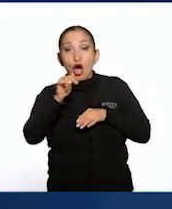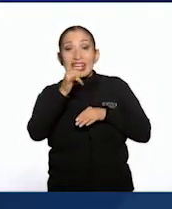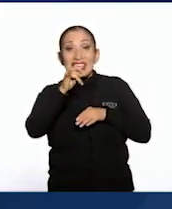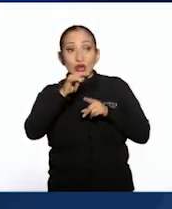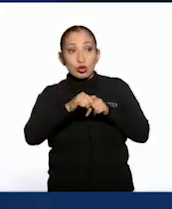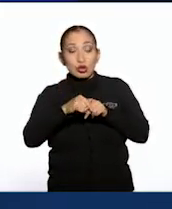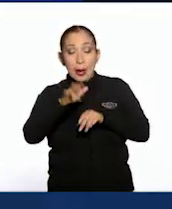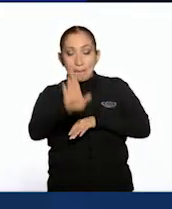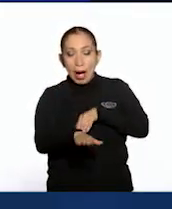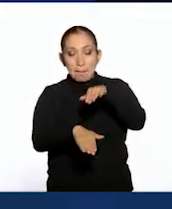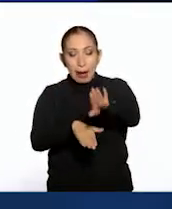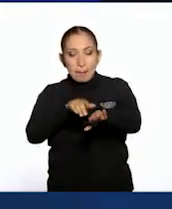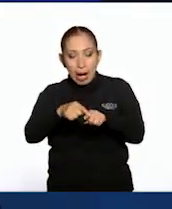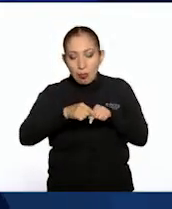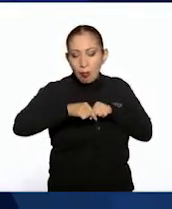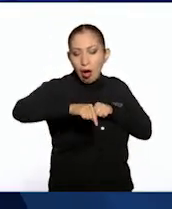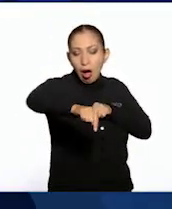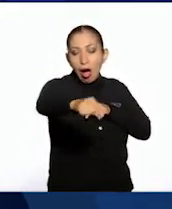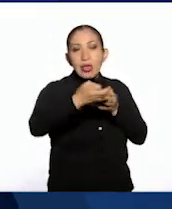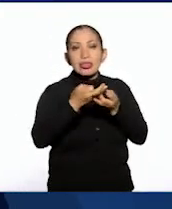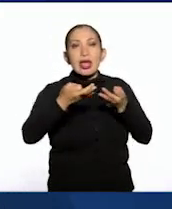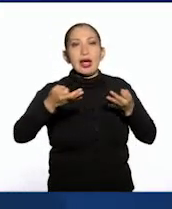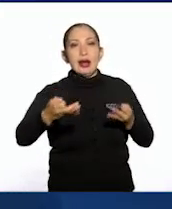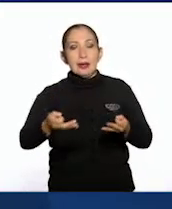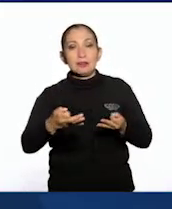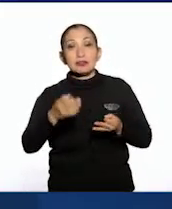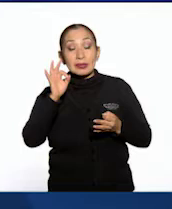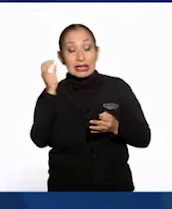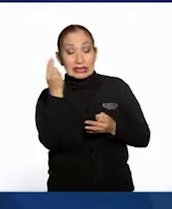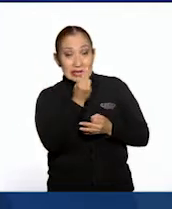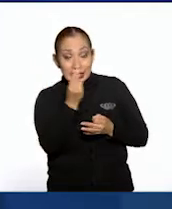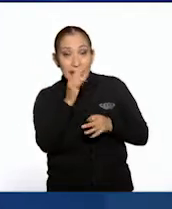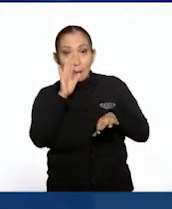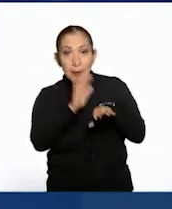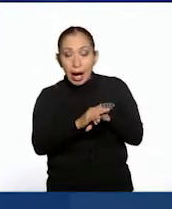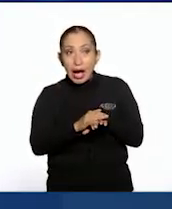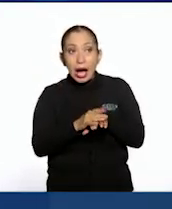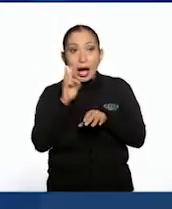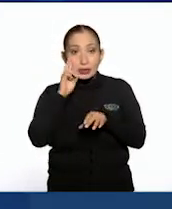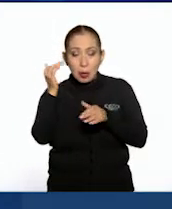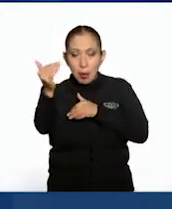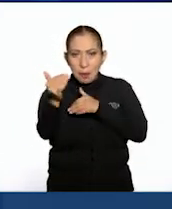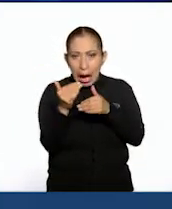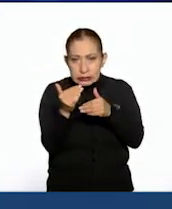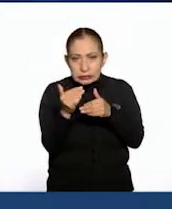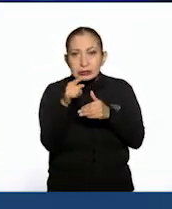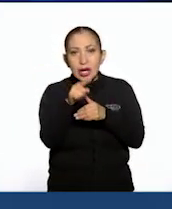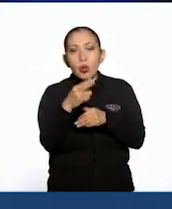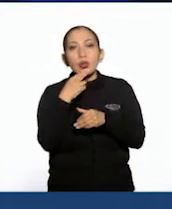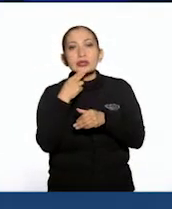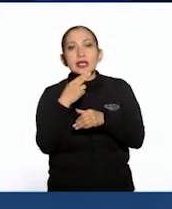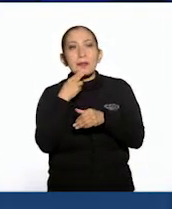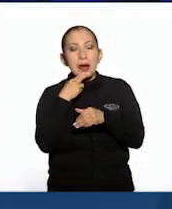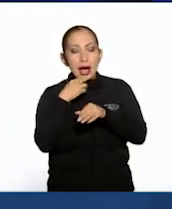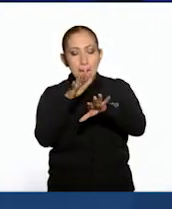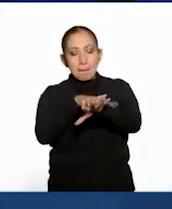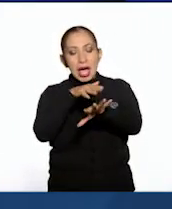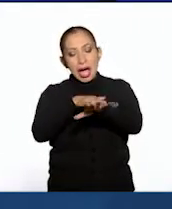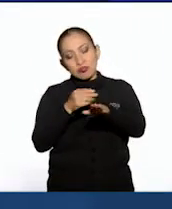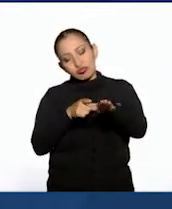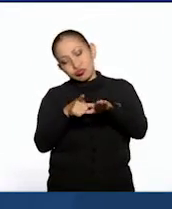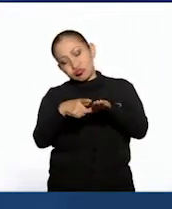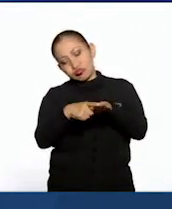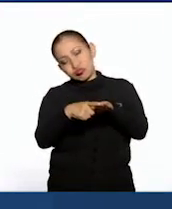de sus pasos, medía extensiones de tierra, y si requería medir extensiones menores, empleaba la longitud de su